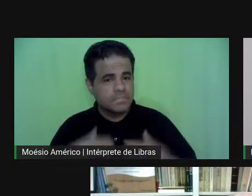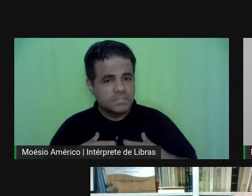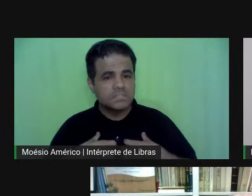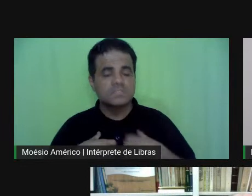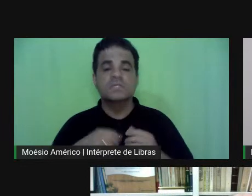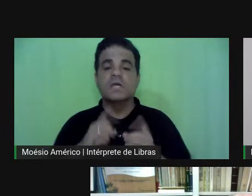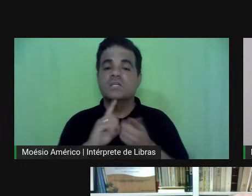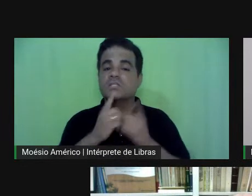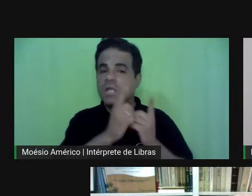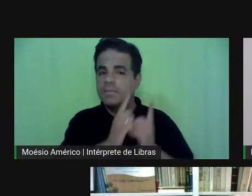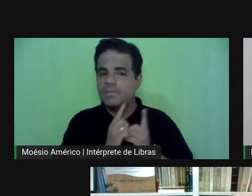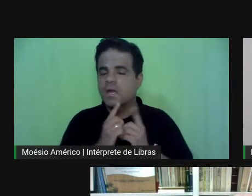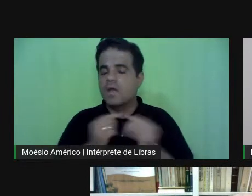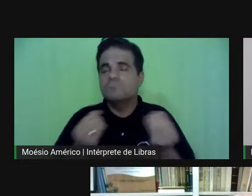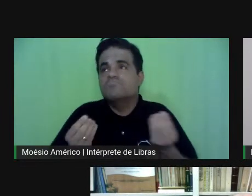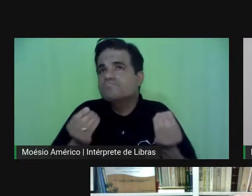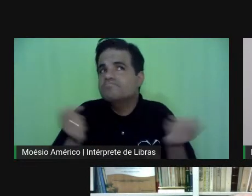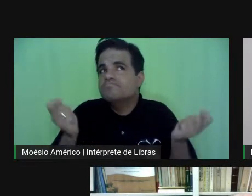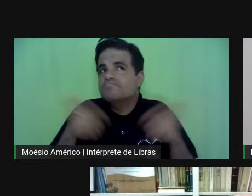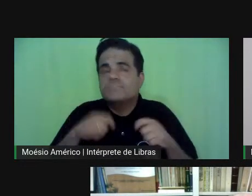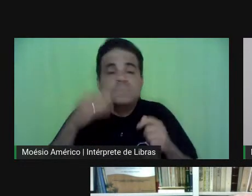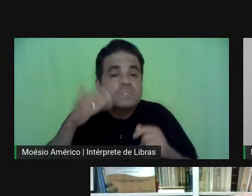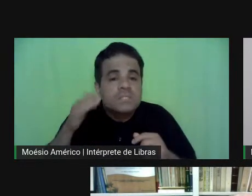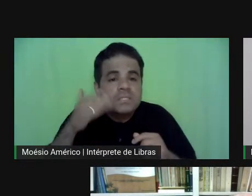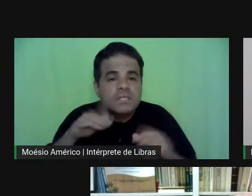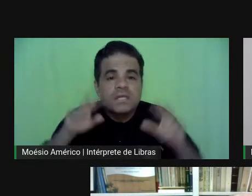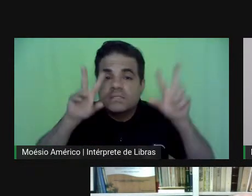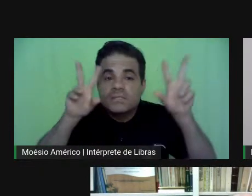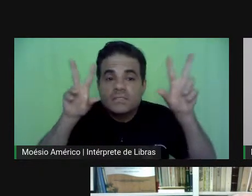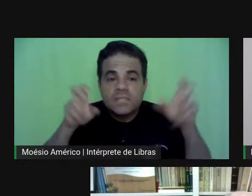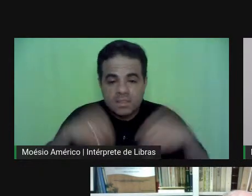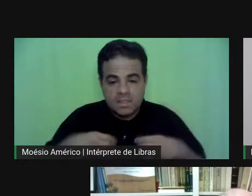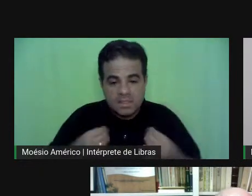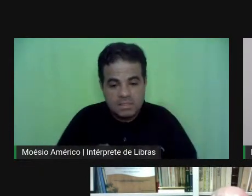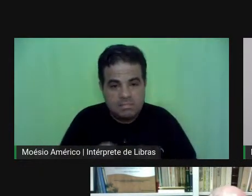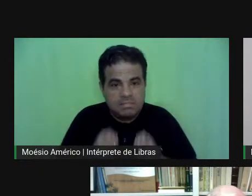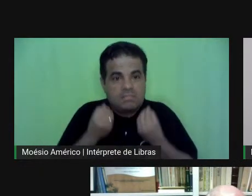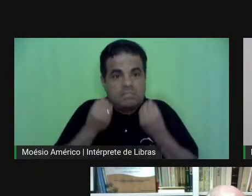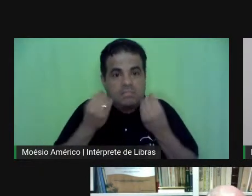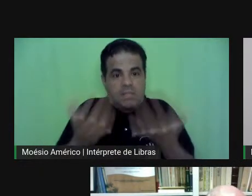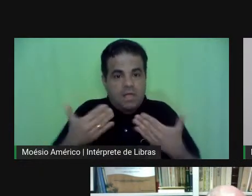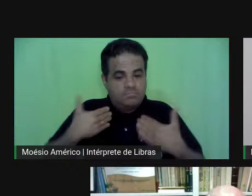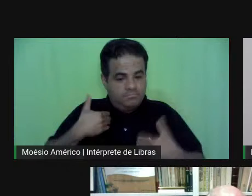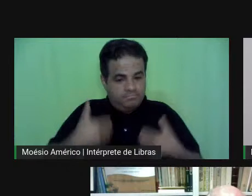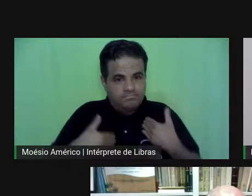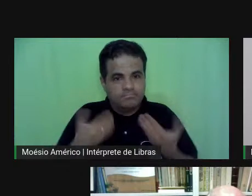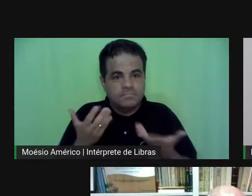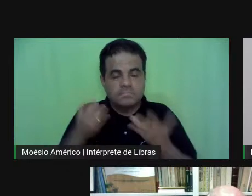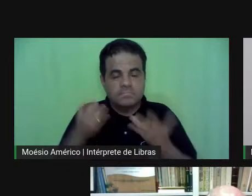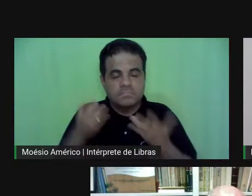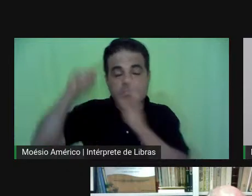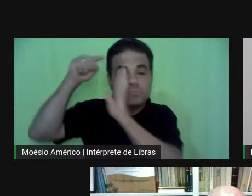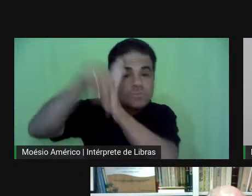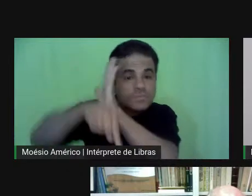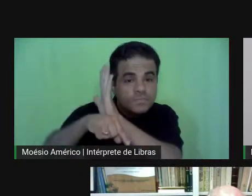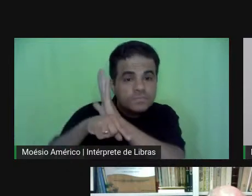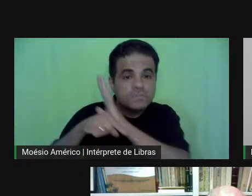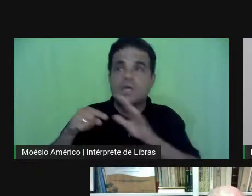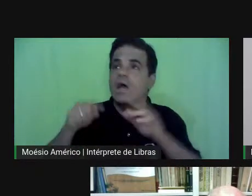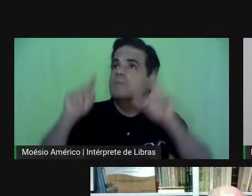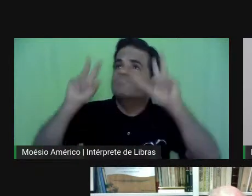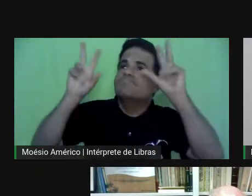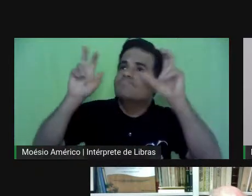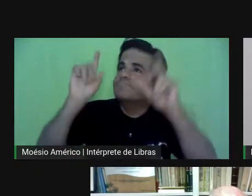como podríamos comprender hasta que está donde dar de sí cuando queremos a profunda en la que están de dios